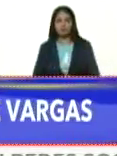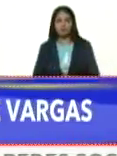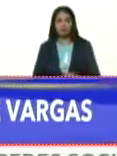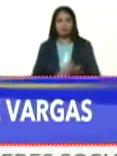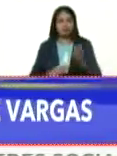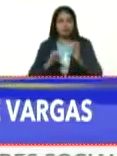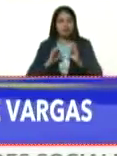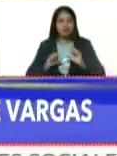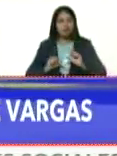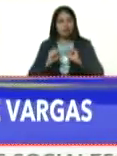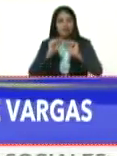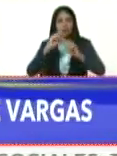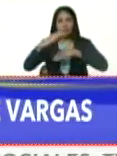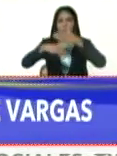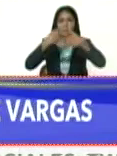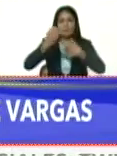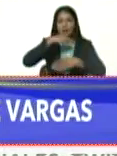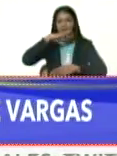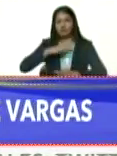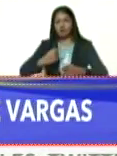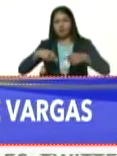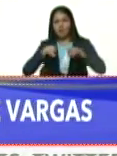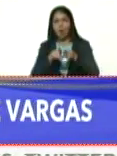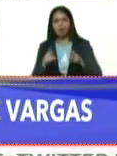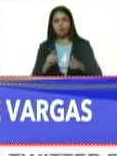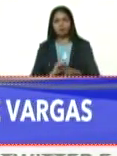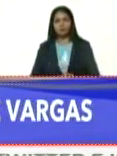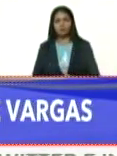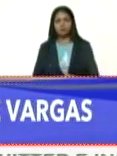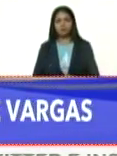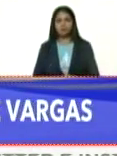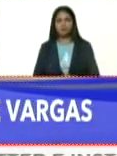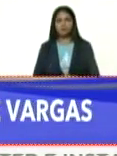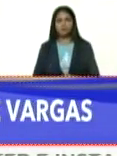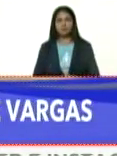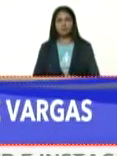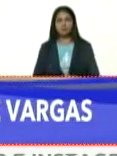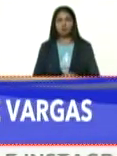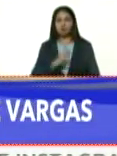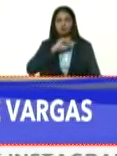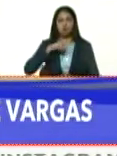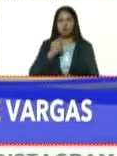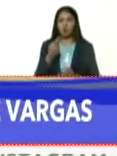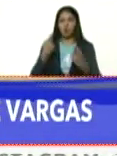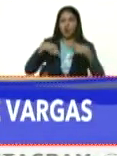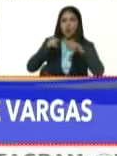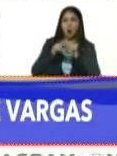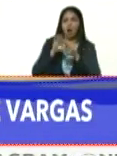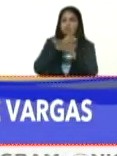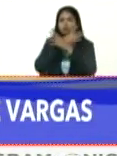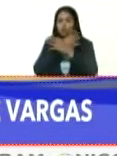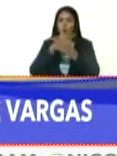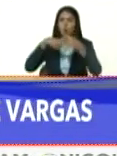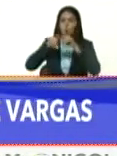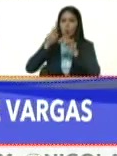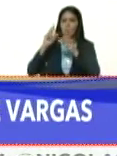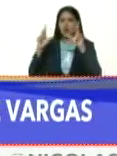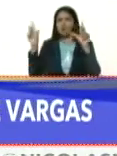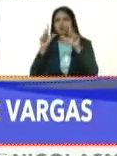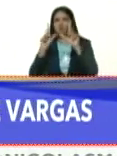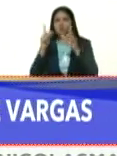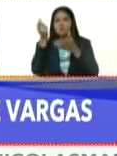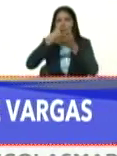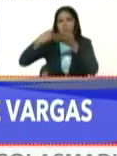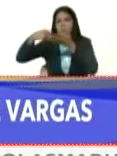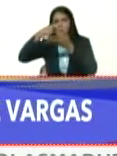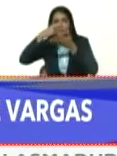perdurable, trascendente, histórica. Nuestros héroes no vienen de las comiquitas, de los cómics. No